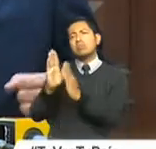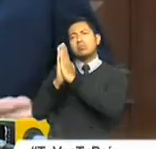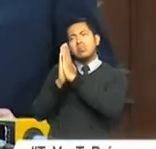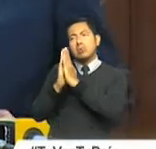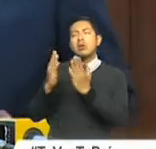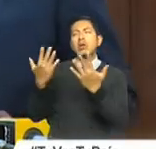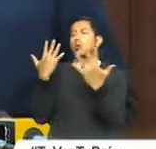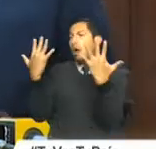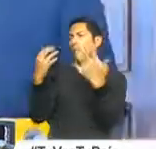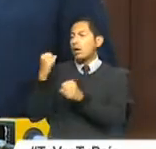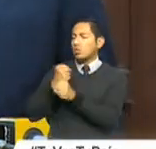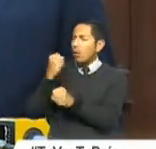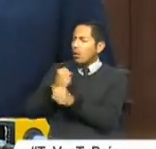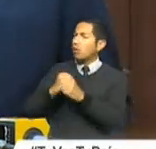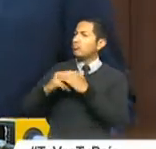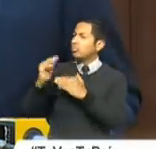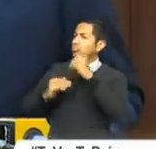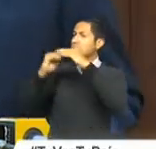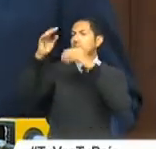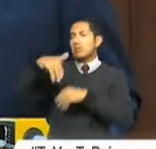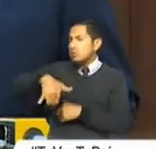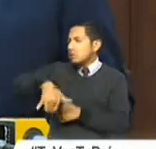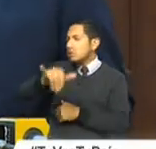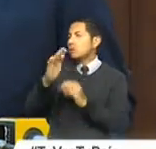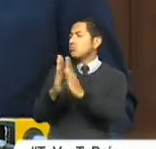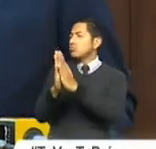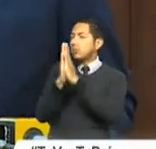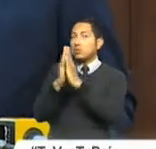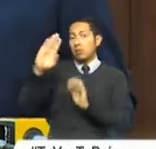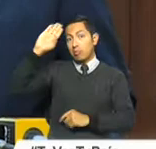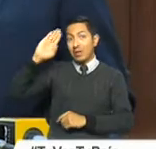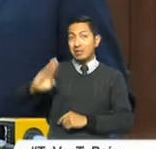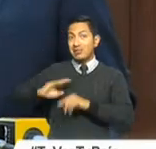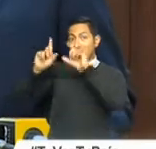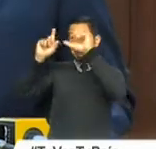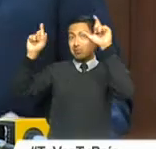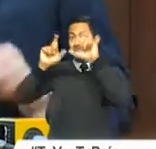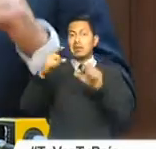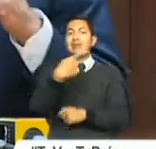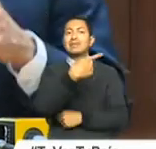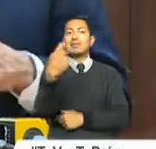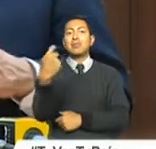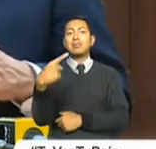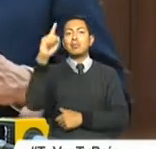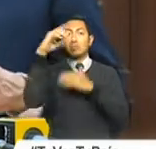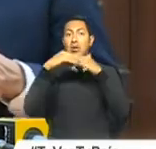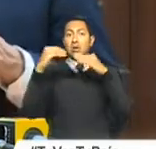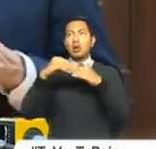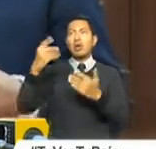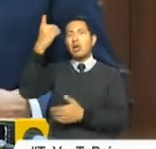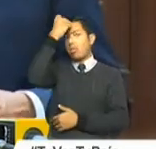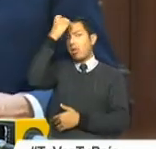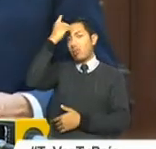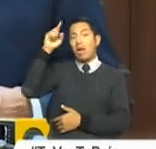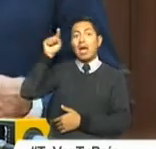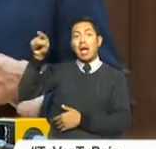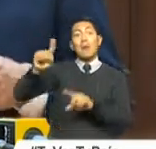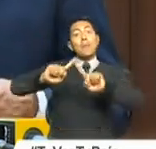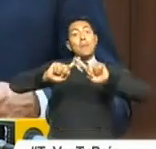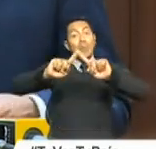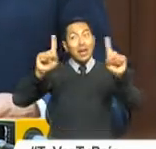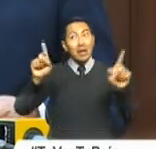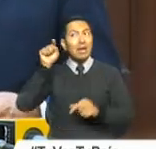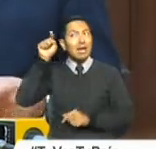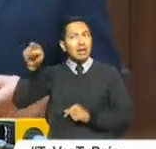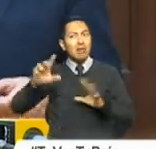las obras. Hay 100 millones de dólares que se le debe a esta compañía y que se dispuso no pagarles cuando conocimos